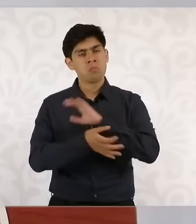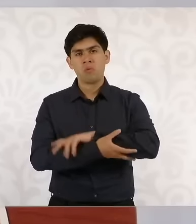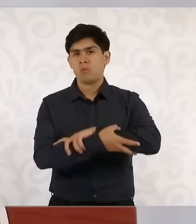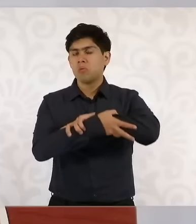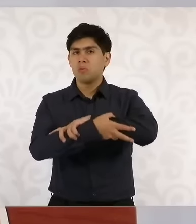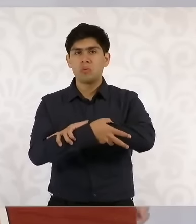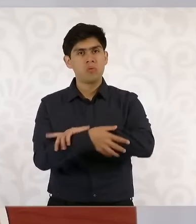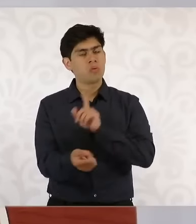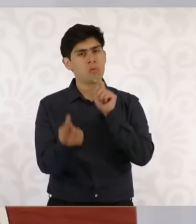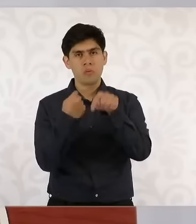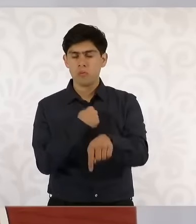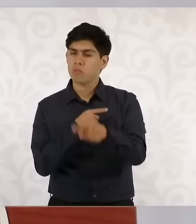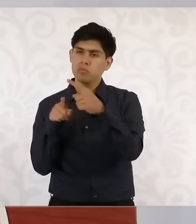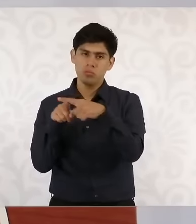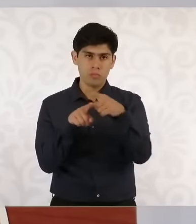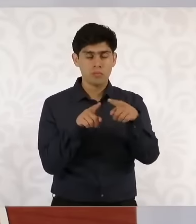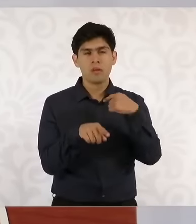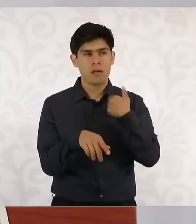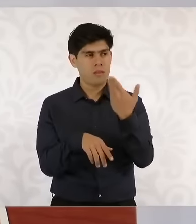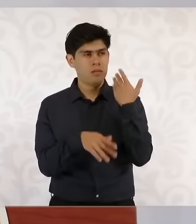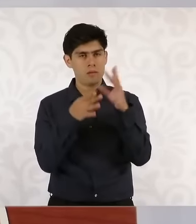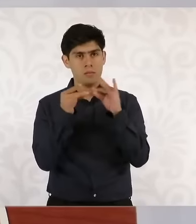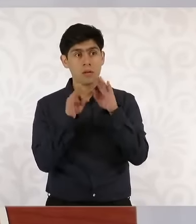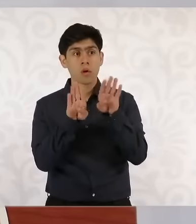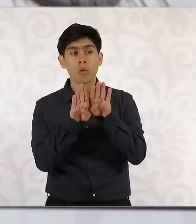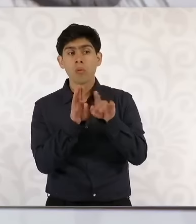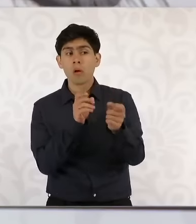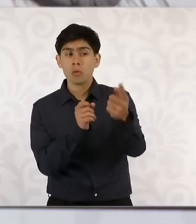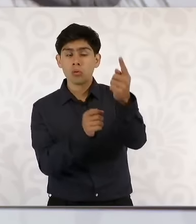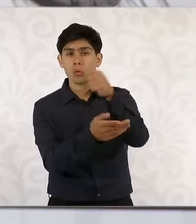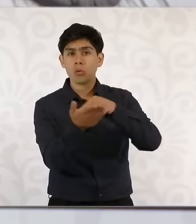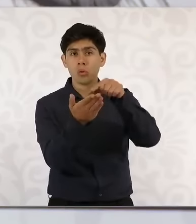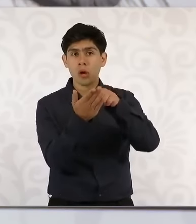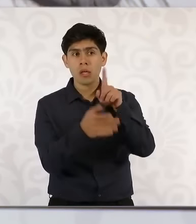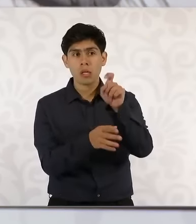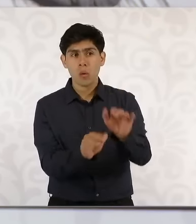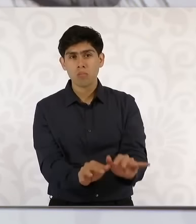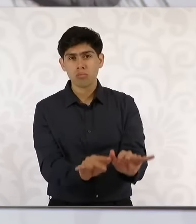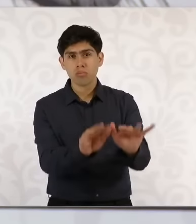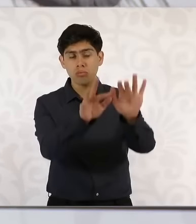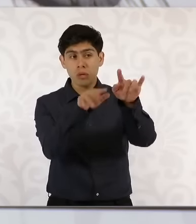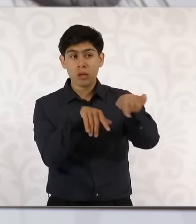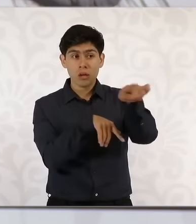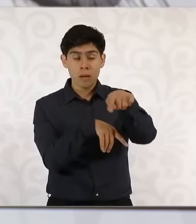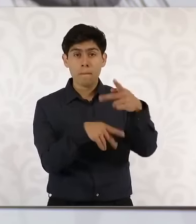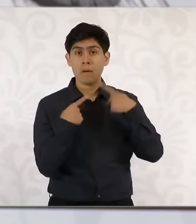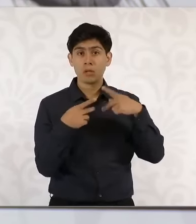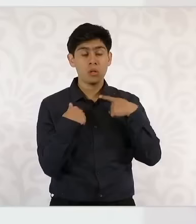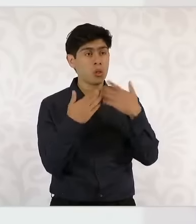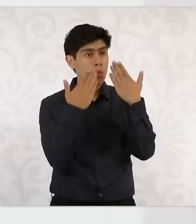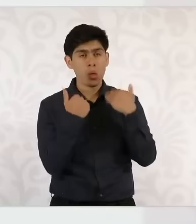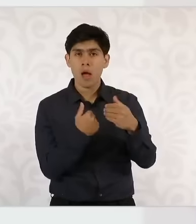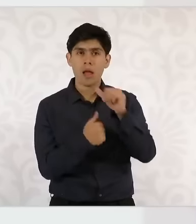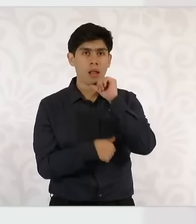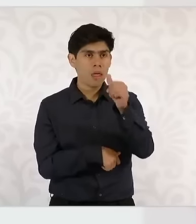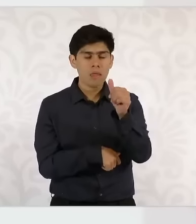las circunstancias de inundación, cuando llegábamos a un lugar, la gente que no tenía nada nos ofrecía algo.